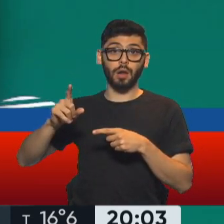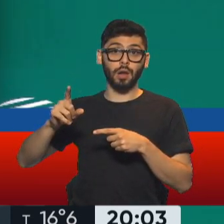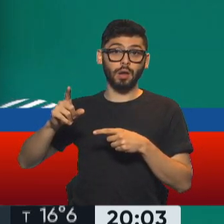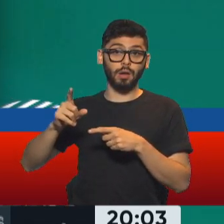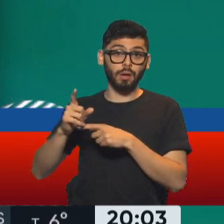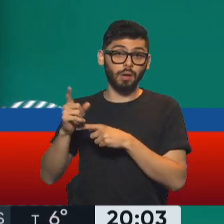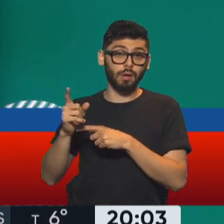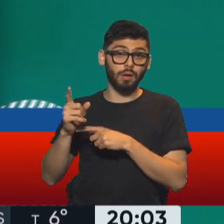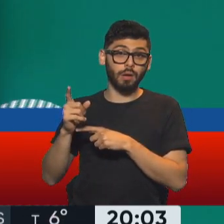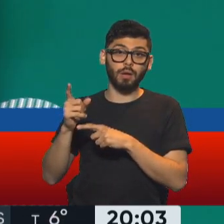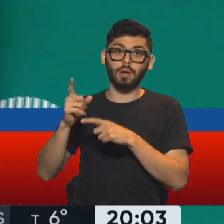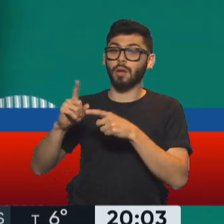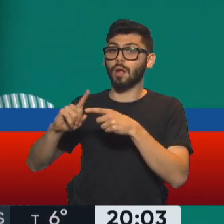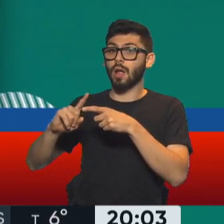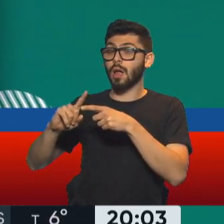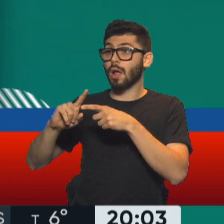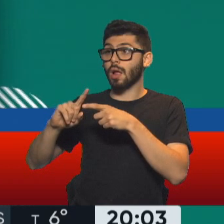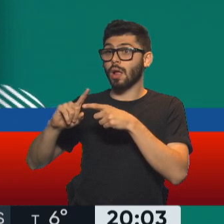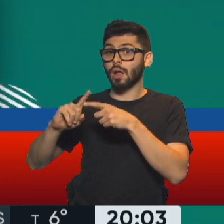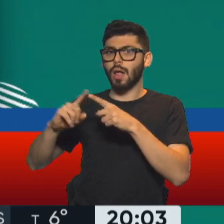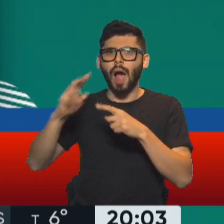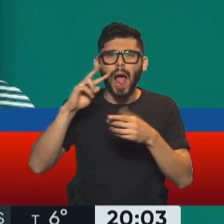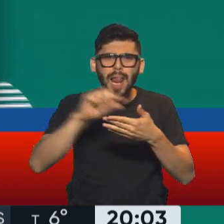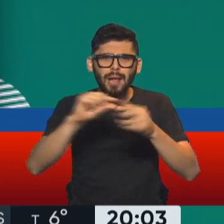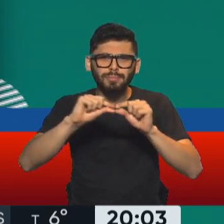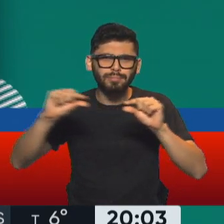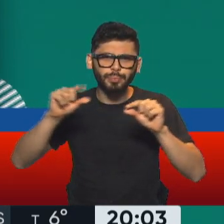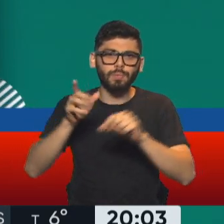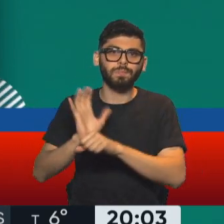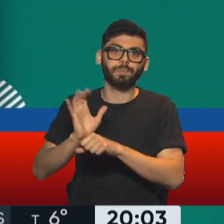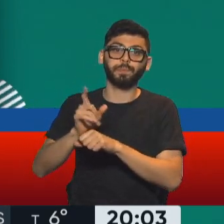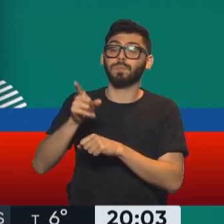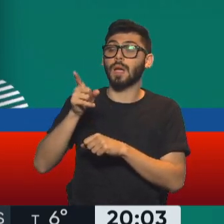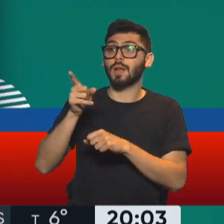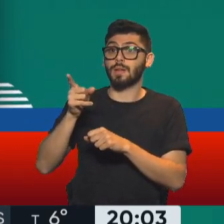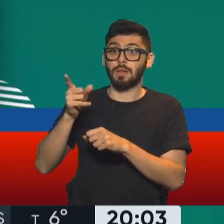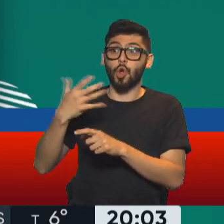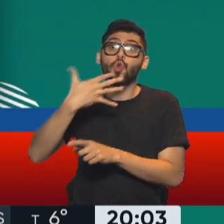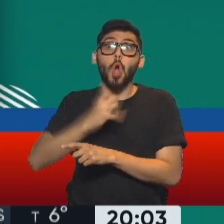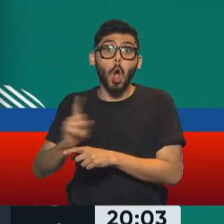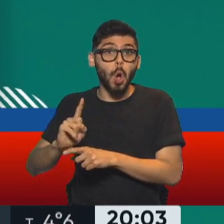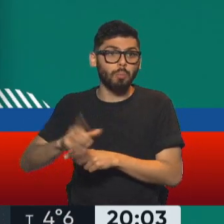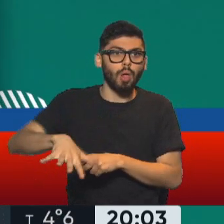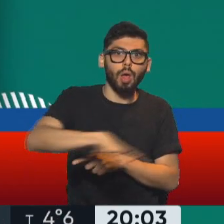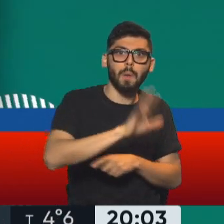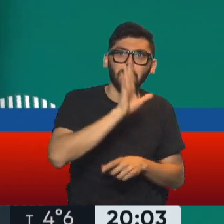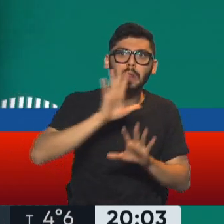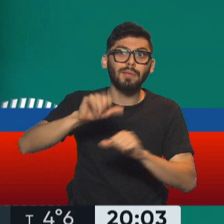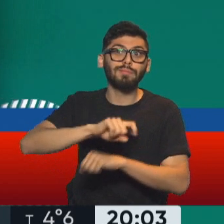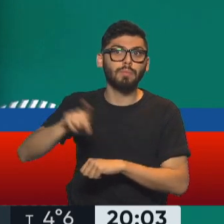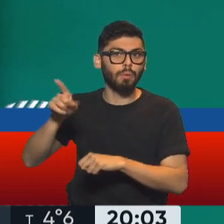acababa con esos festejos, no llego a leer bien, impúdicos. Bien, seguimos. Ese fue el tuit